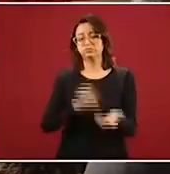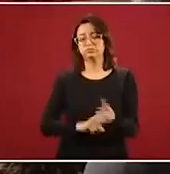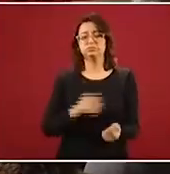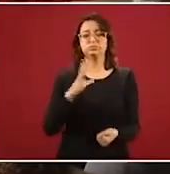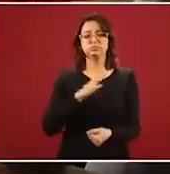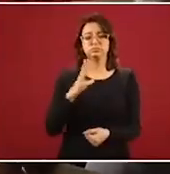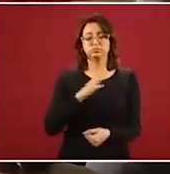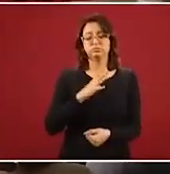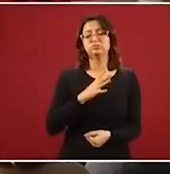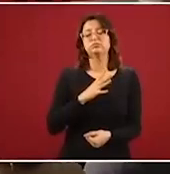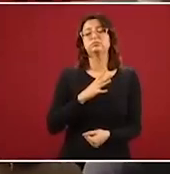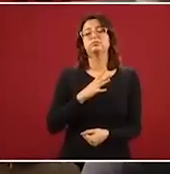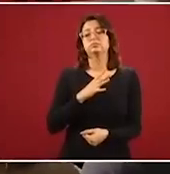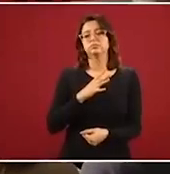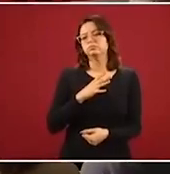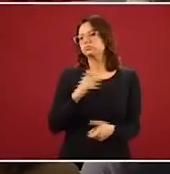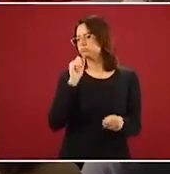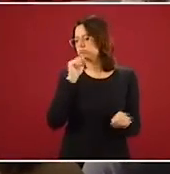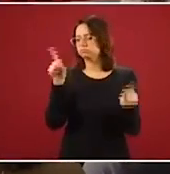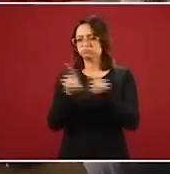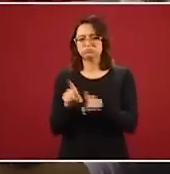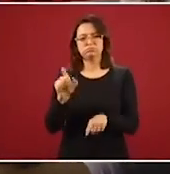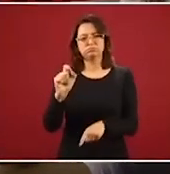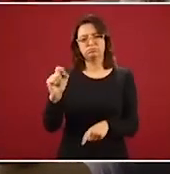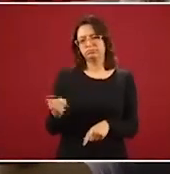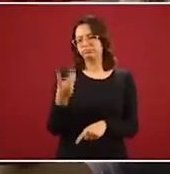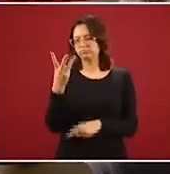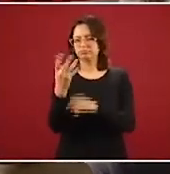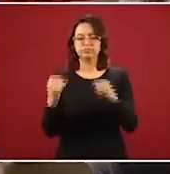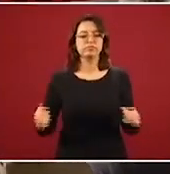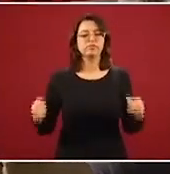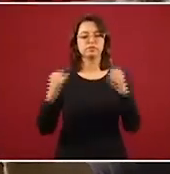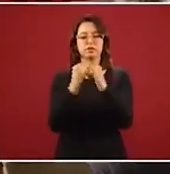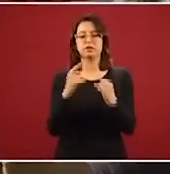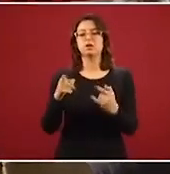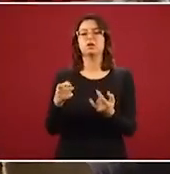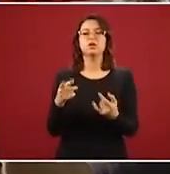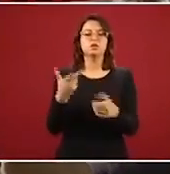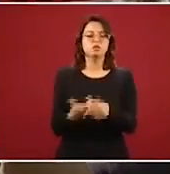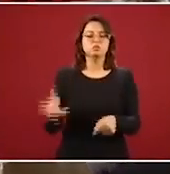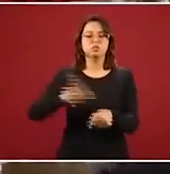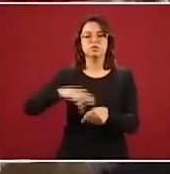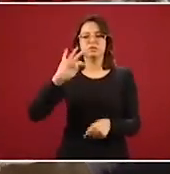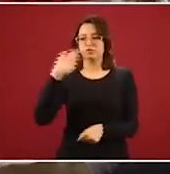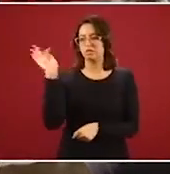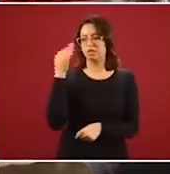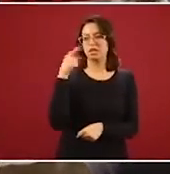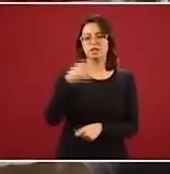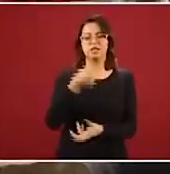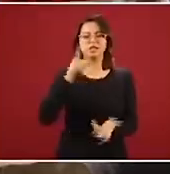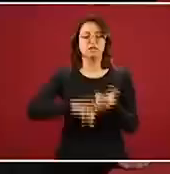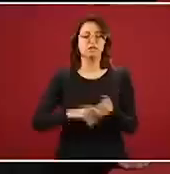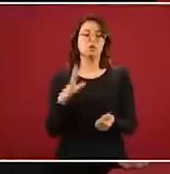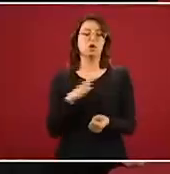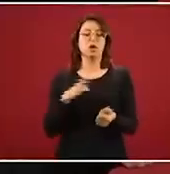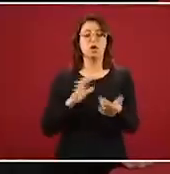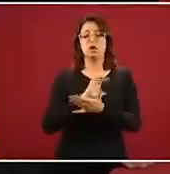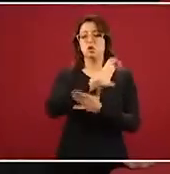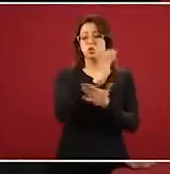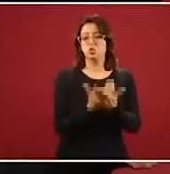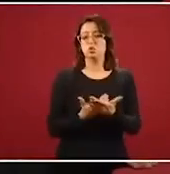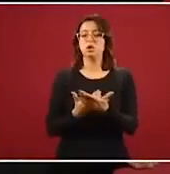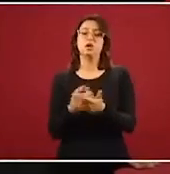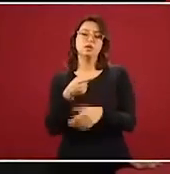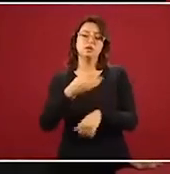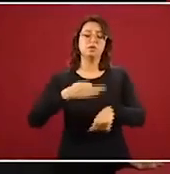los 23 institutos y hospitales federales que atienden pacientes, tienen contratos plurianuales sobre